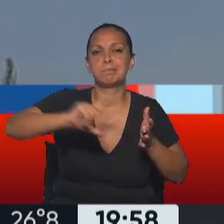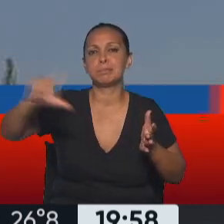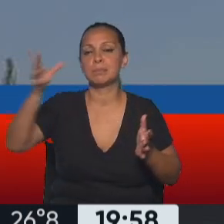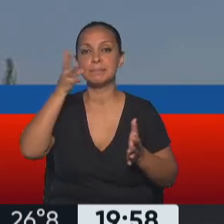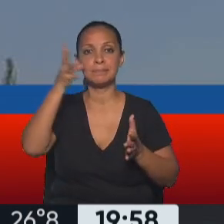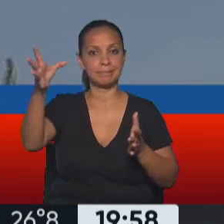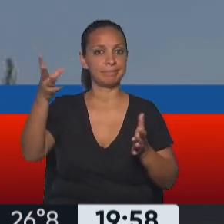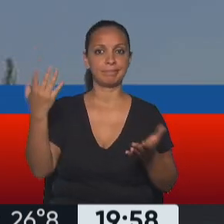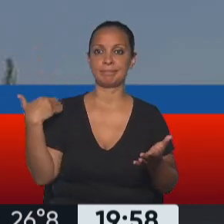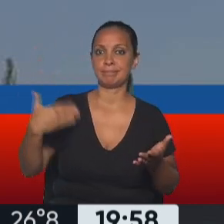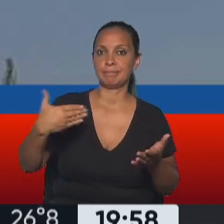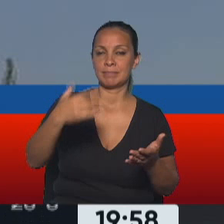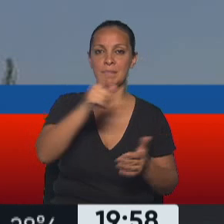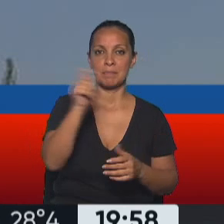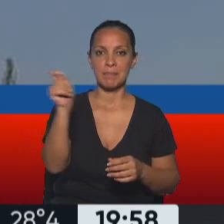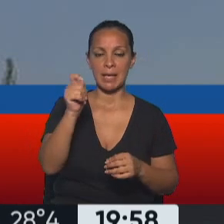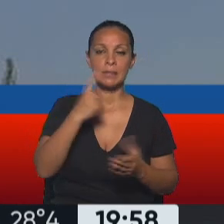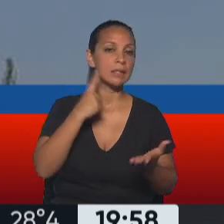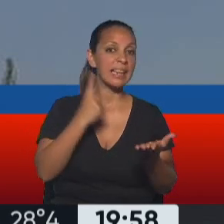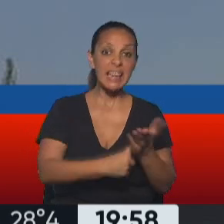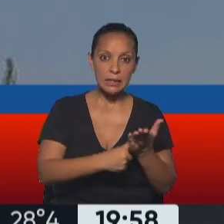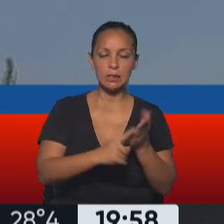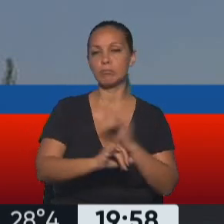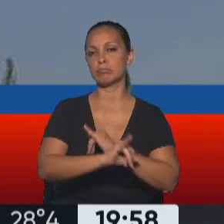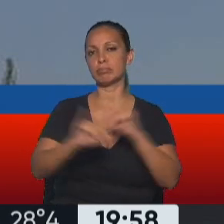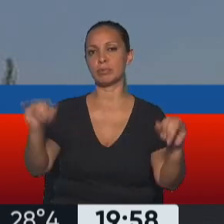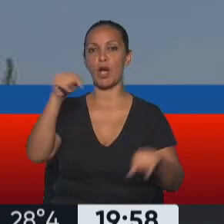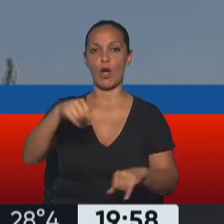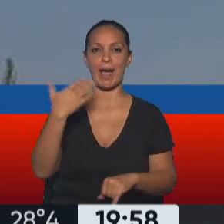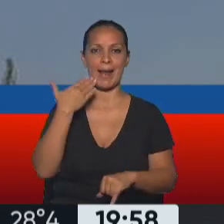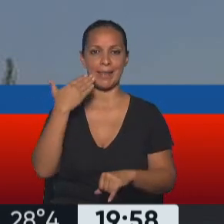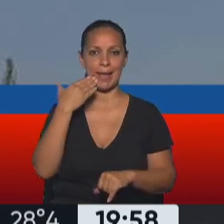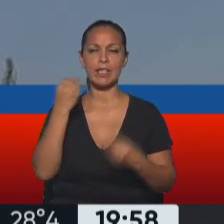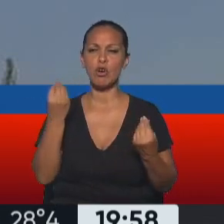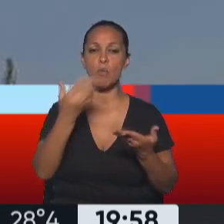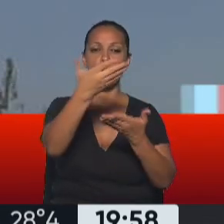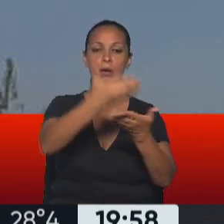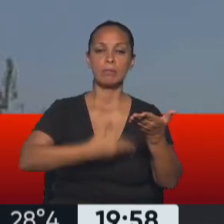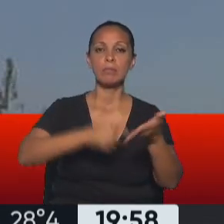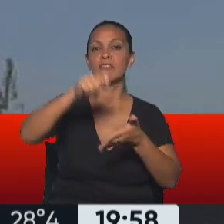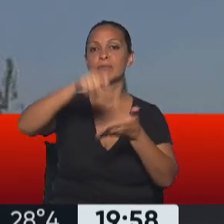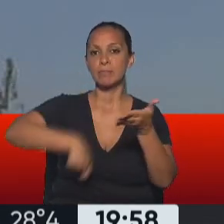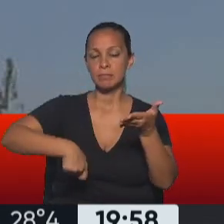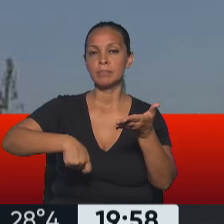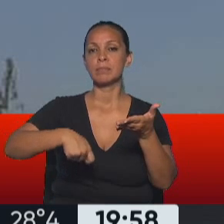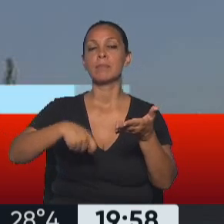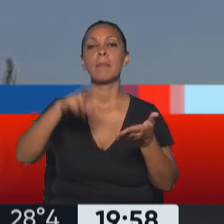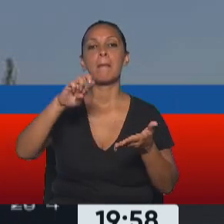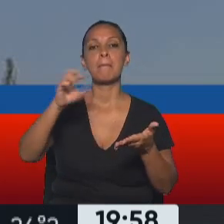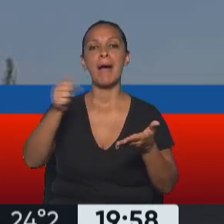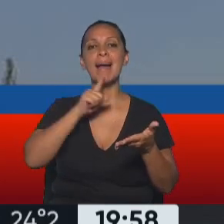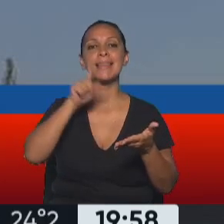considerablemente en los últimos meses. La resolución fue comunicada esta tarde mediante un documento firmado por el Javier Preciado